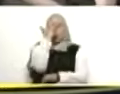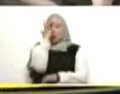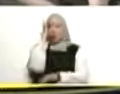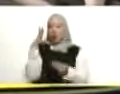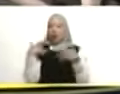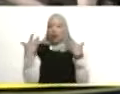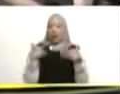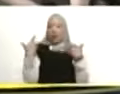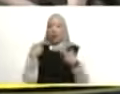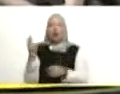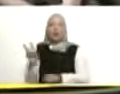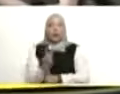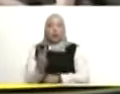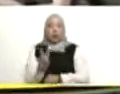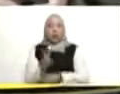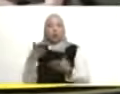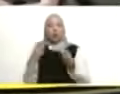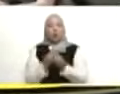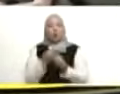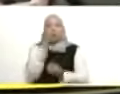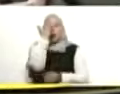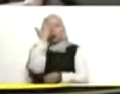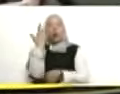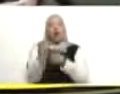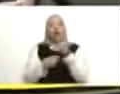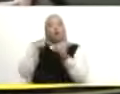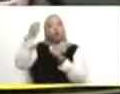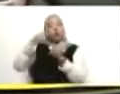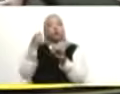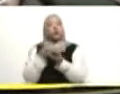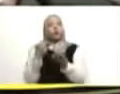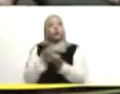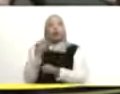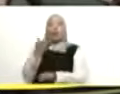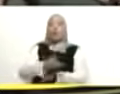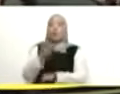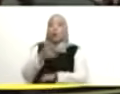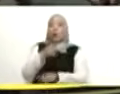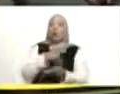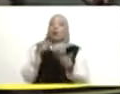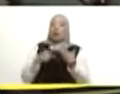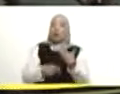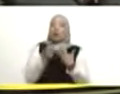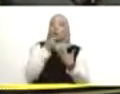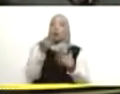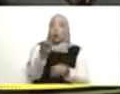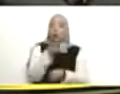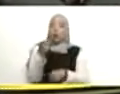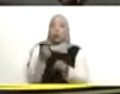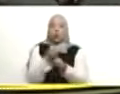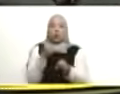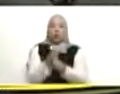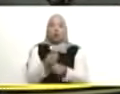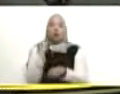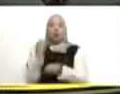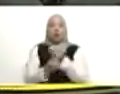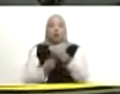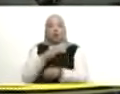para Venezuela, un festival de videos que tendrá importantes premios y en los que buscaremos pues la